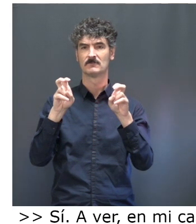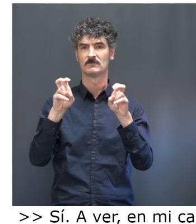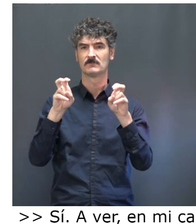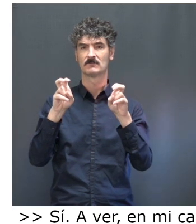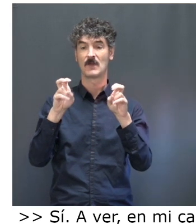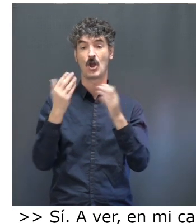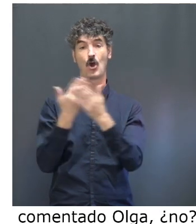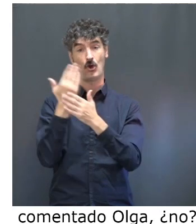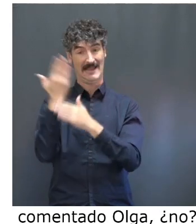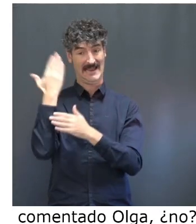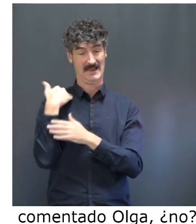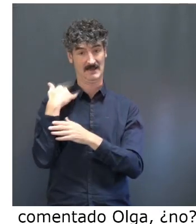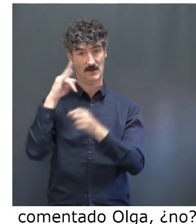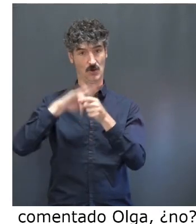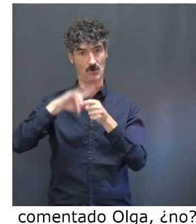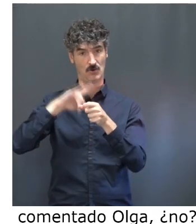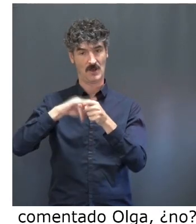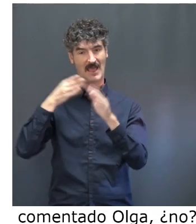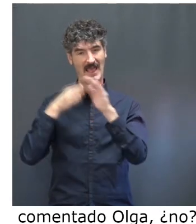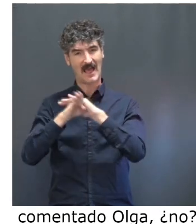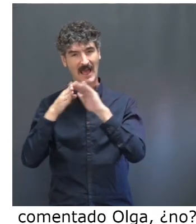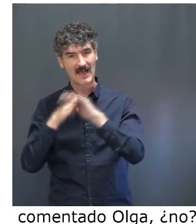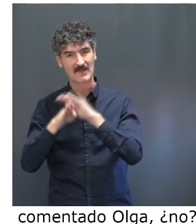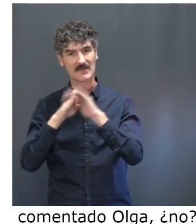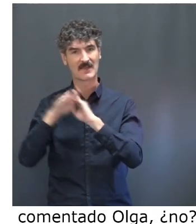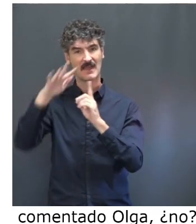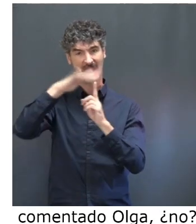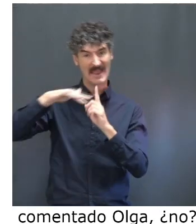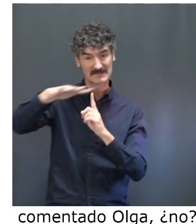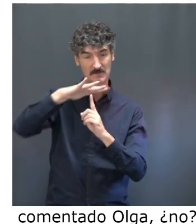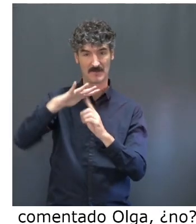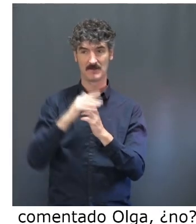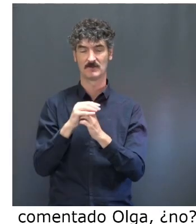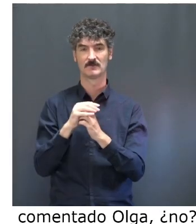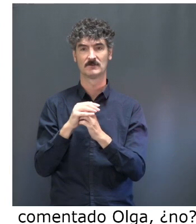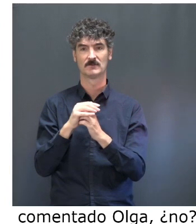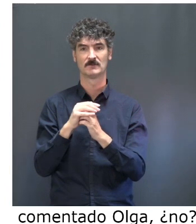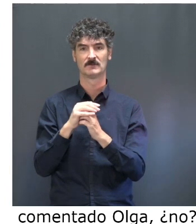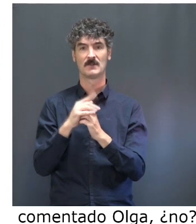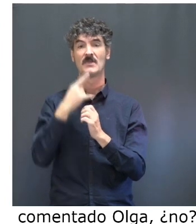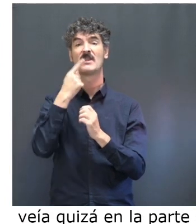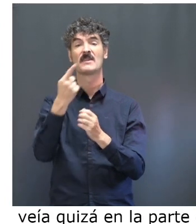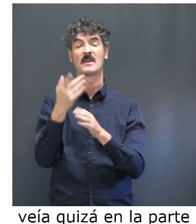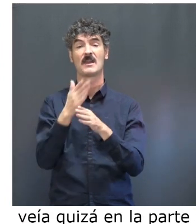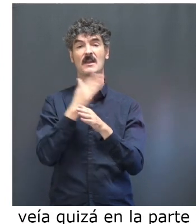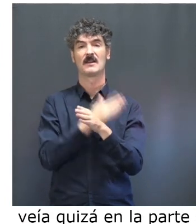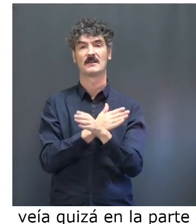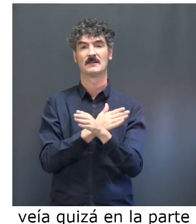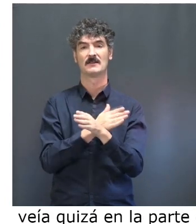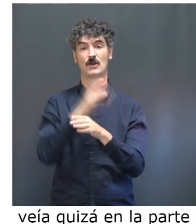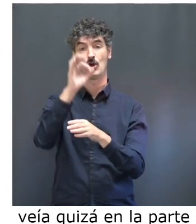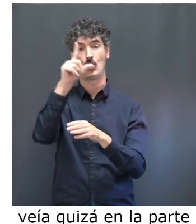de las jornadas de ayer más esa parte de accesibilidad al espacio, ¿no? Y como decía también Olga,